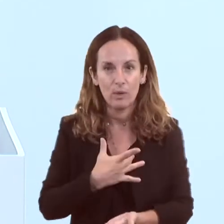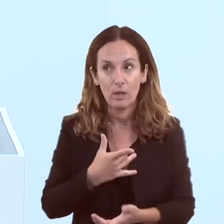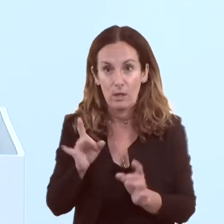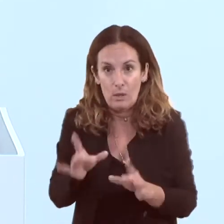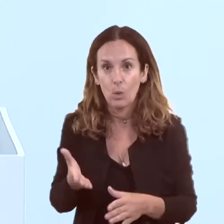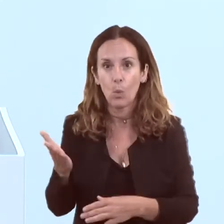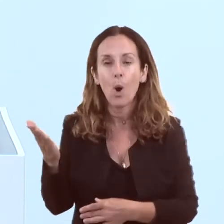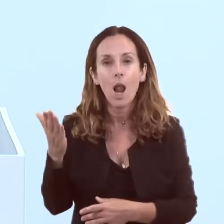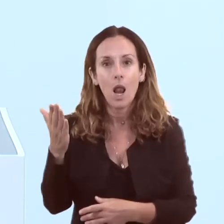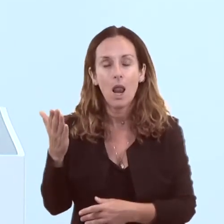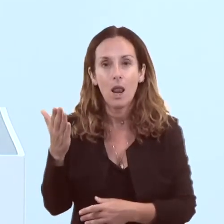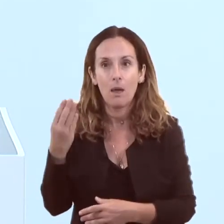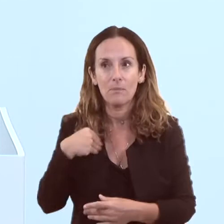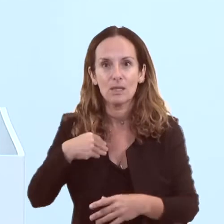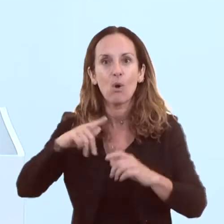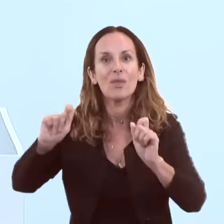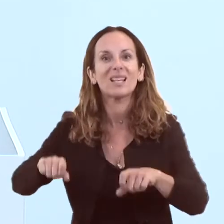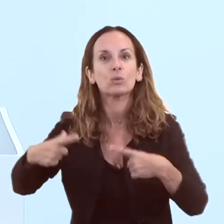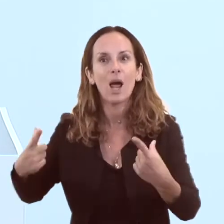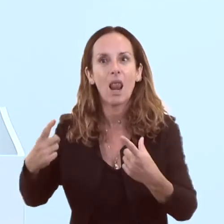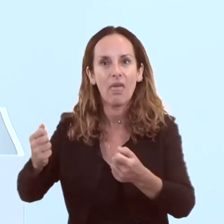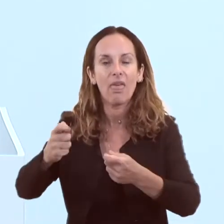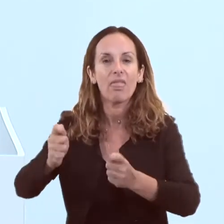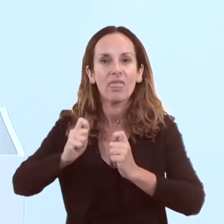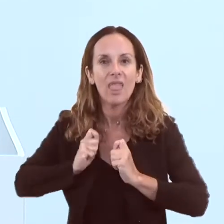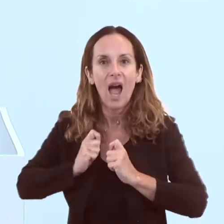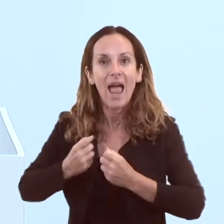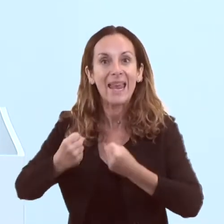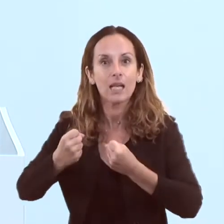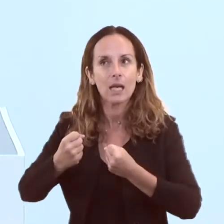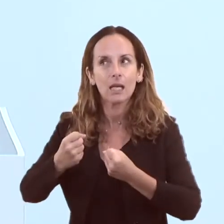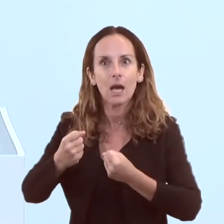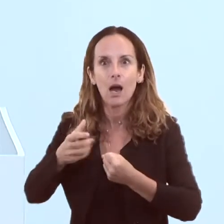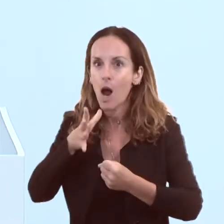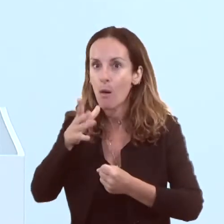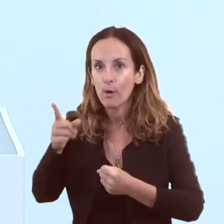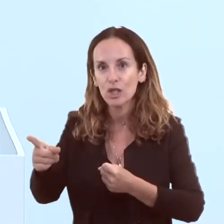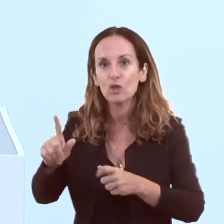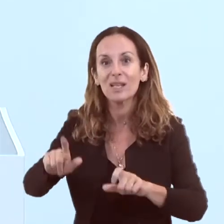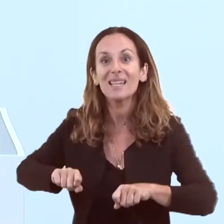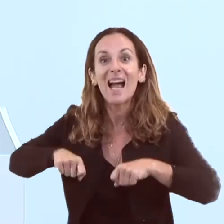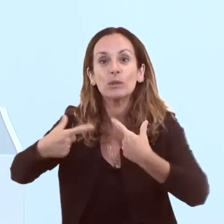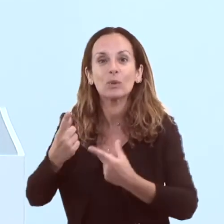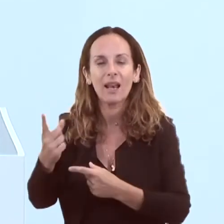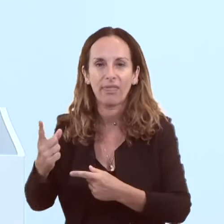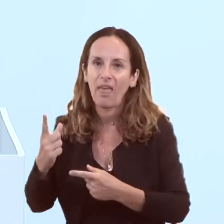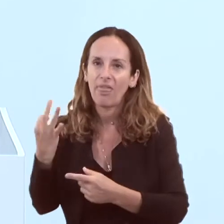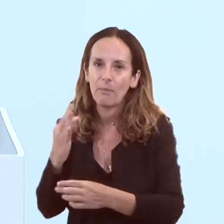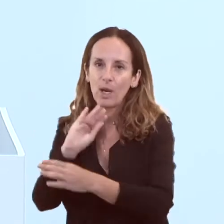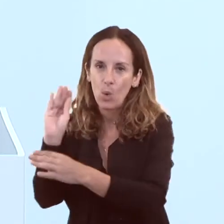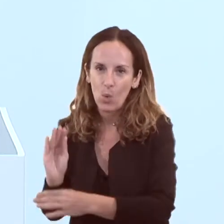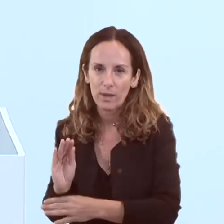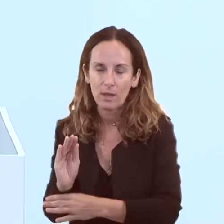de la que dependemos en la naturaleza una de las fuentes de energía fundamental son para mí las artes Sonoras